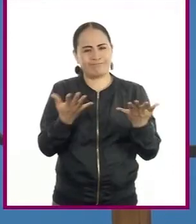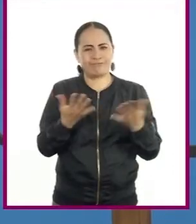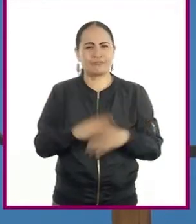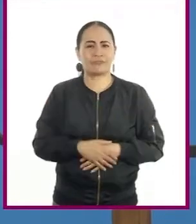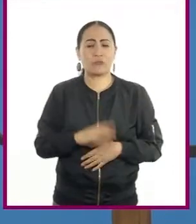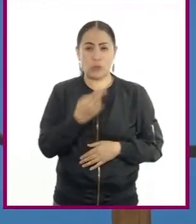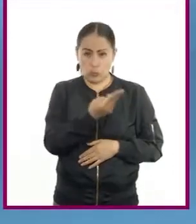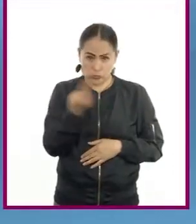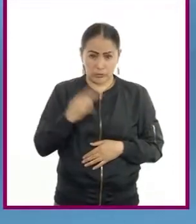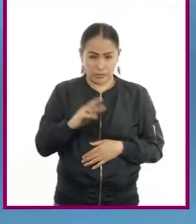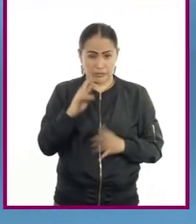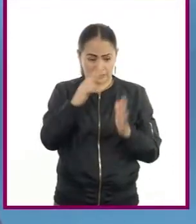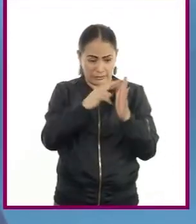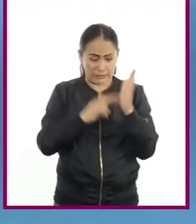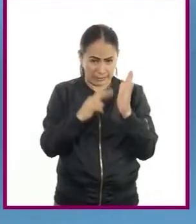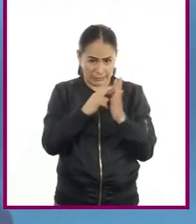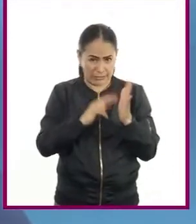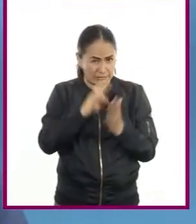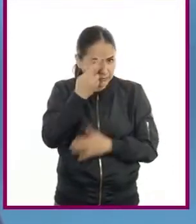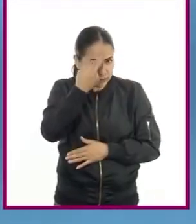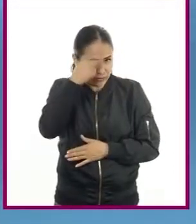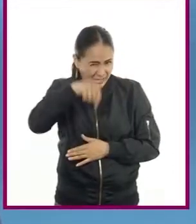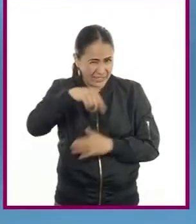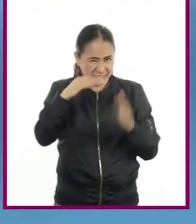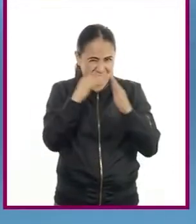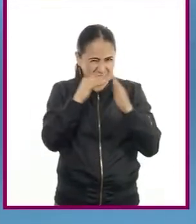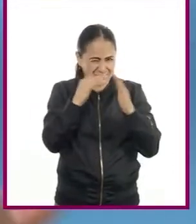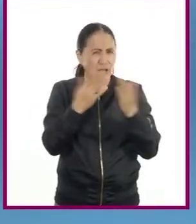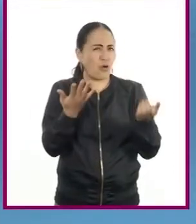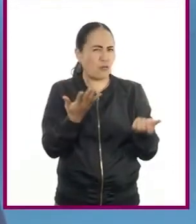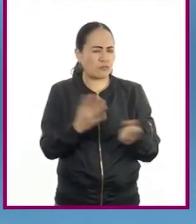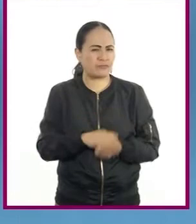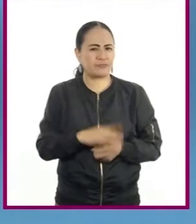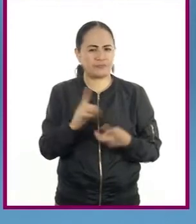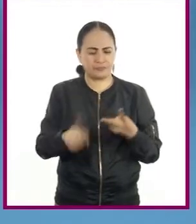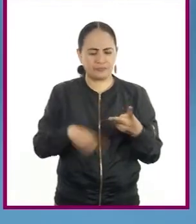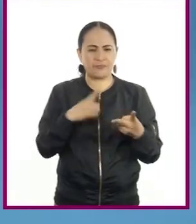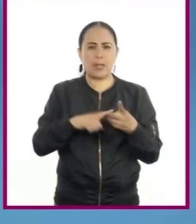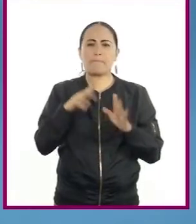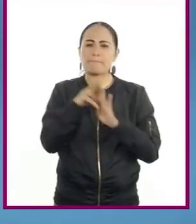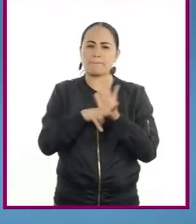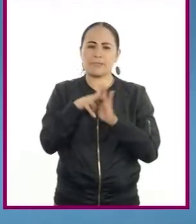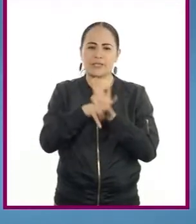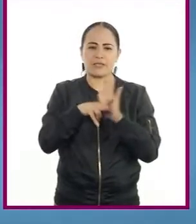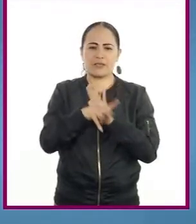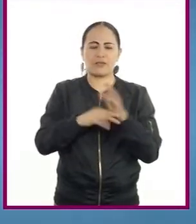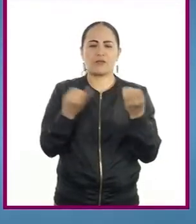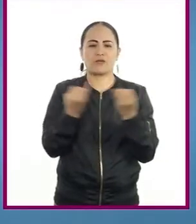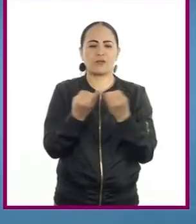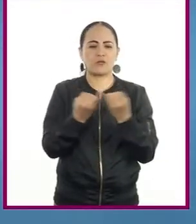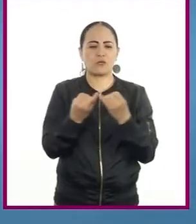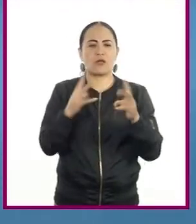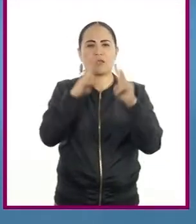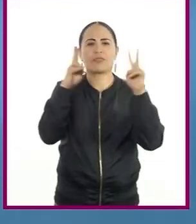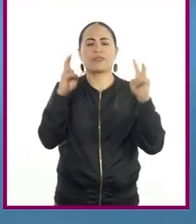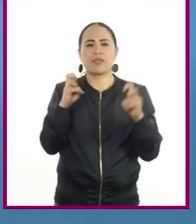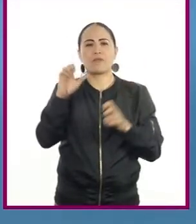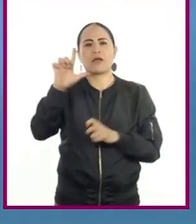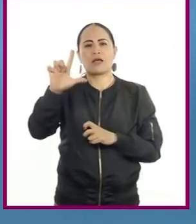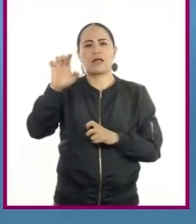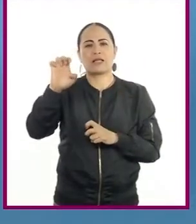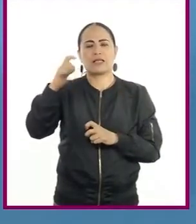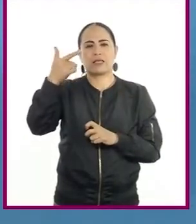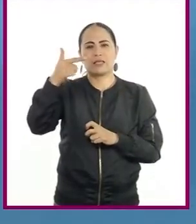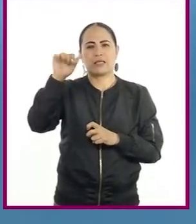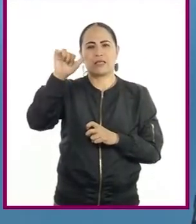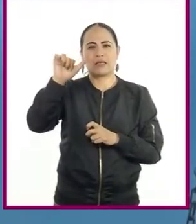¿Recordaron algunas? Una pista más que se nos da en el video es que el término legalidad también